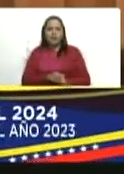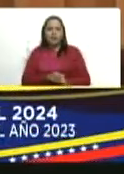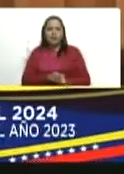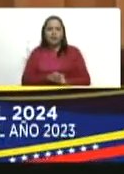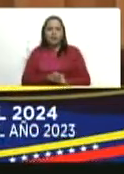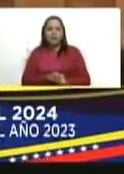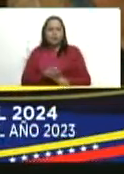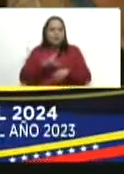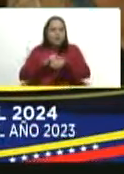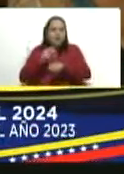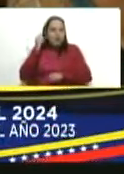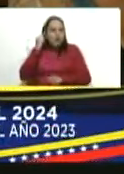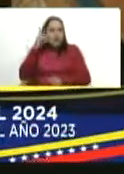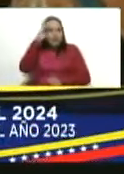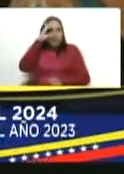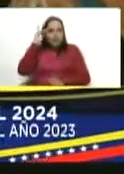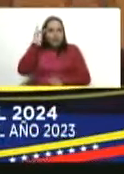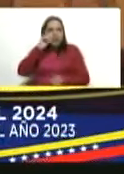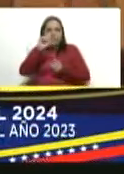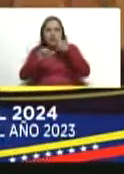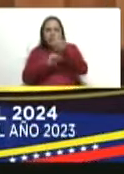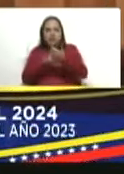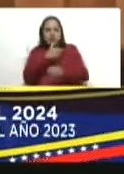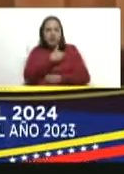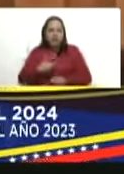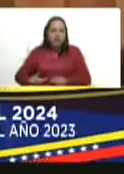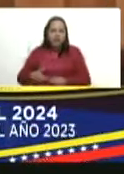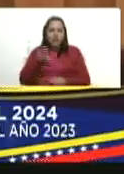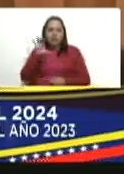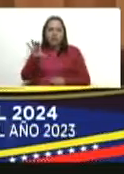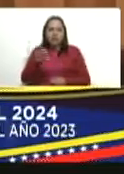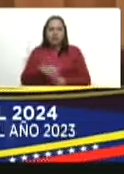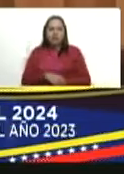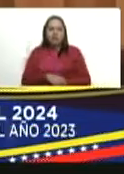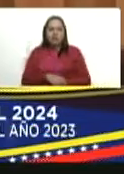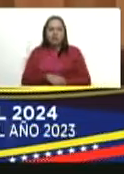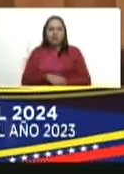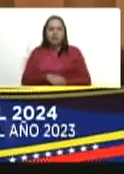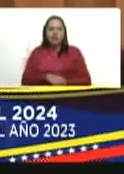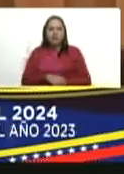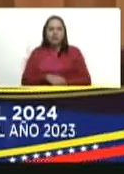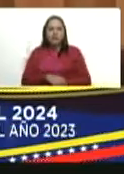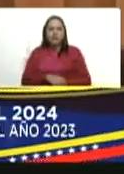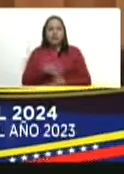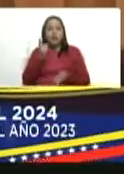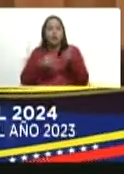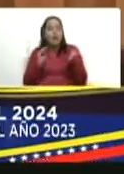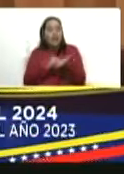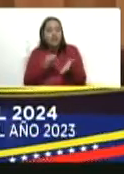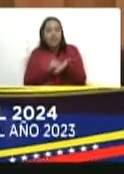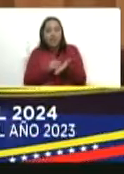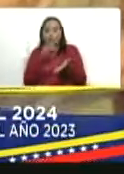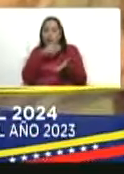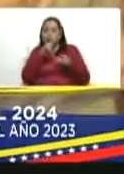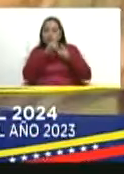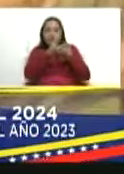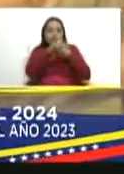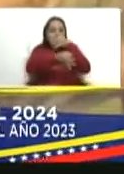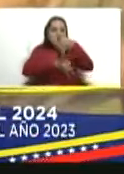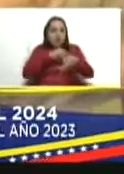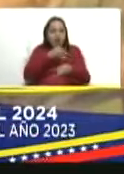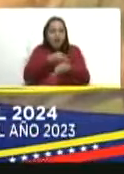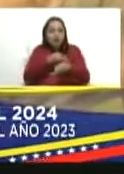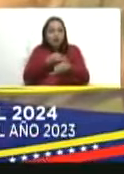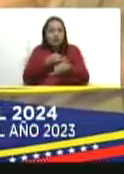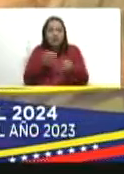doctora Delcy Rodríguez, vicepresidenta de la República, a veces poco contado,